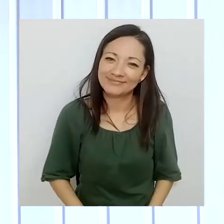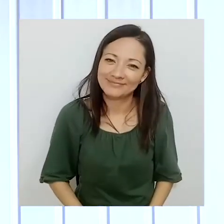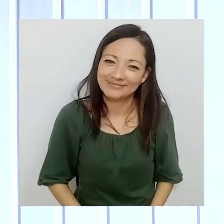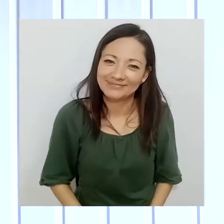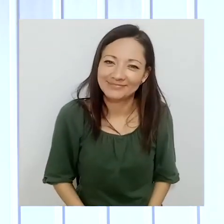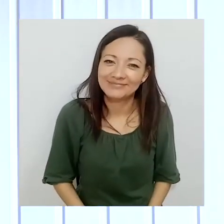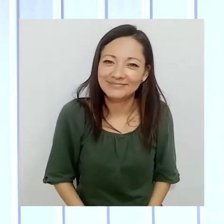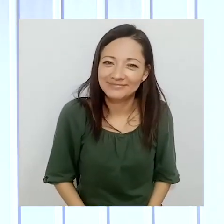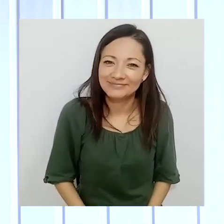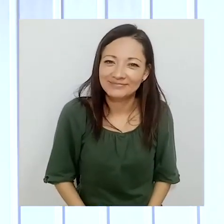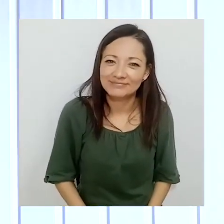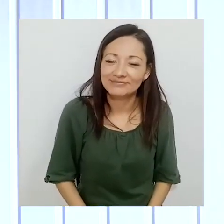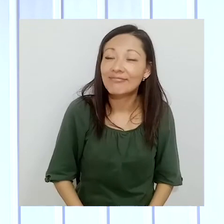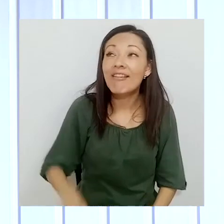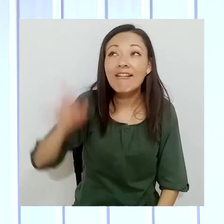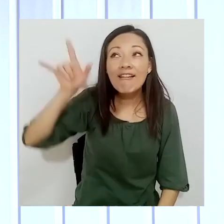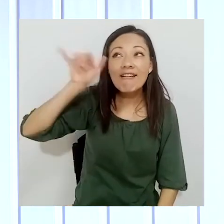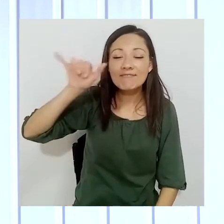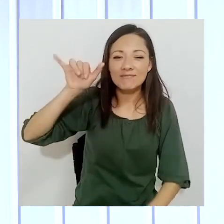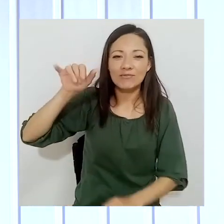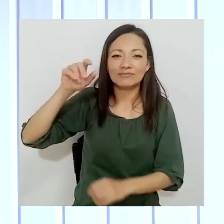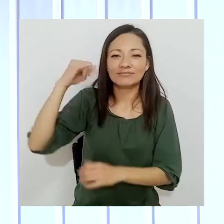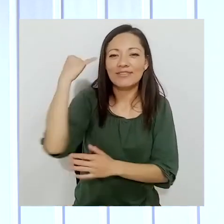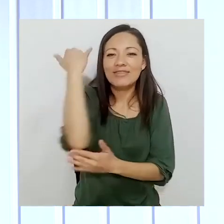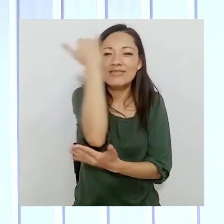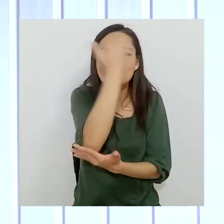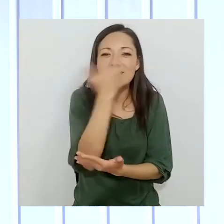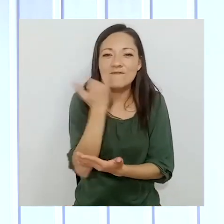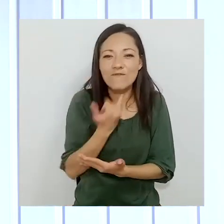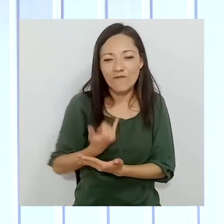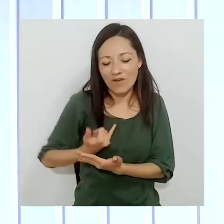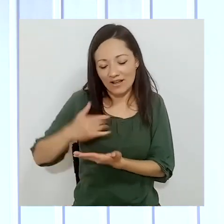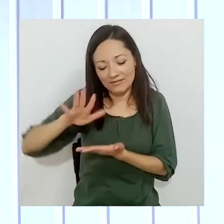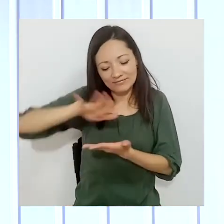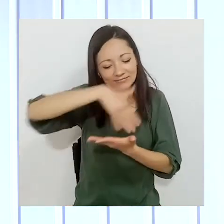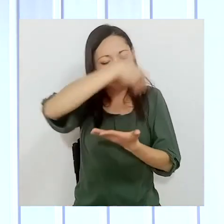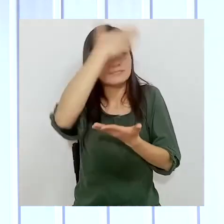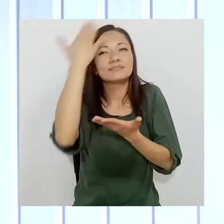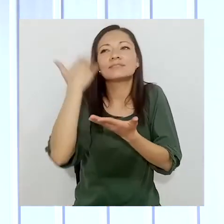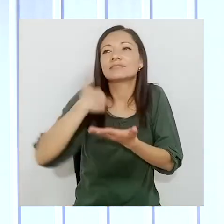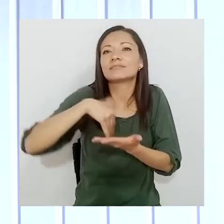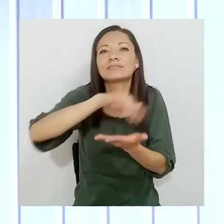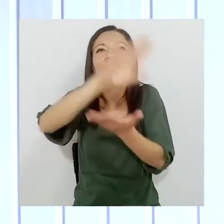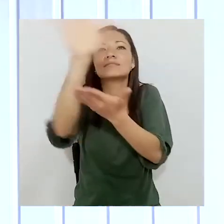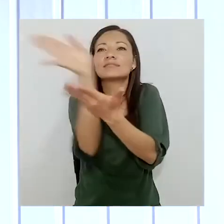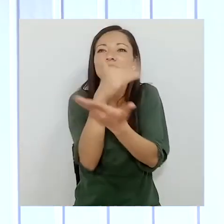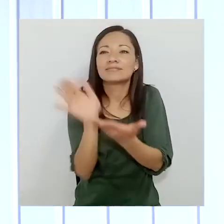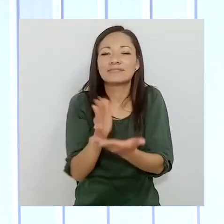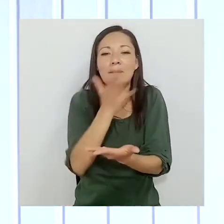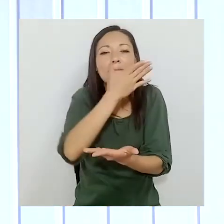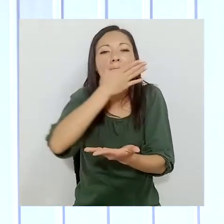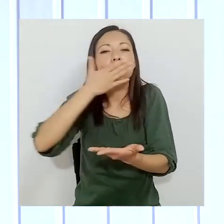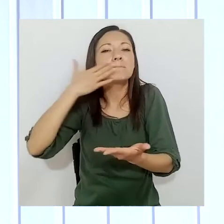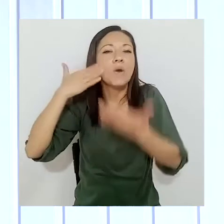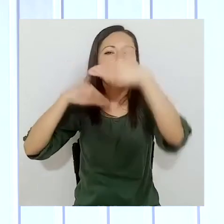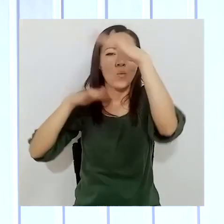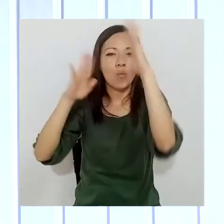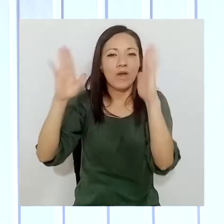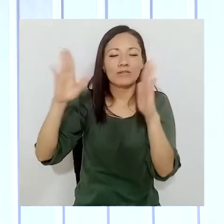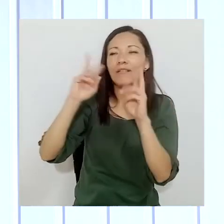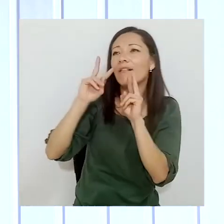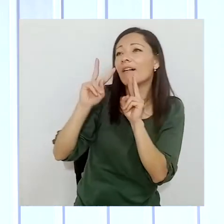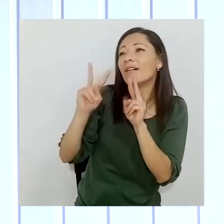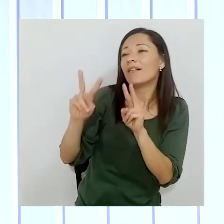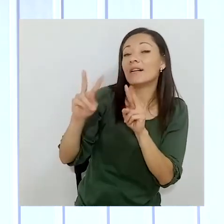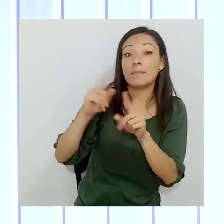Y Él se va a encargar de dibujar con nuestra paleta el mejor cuadro. Si nosotros le permitimos